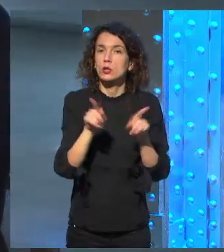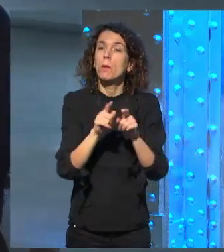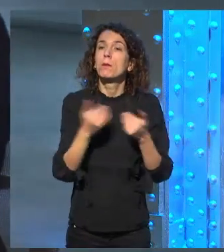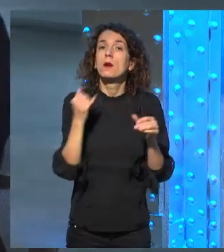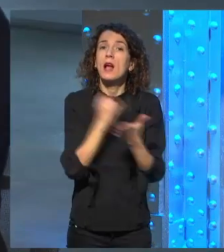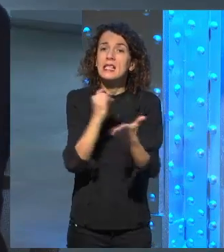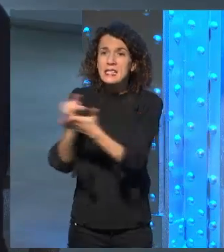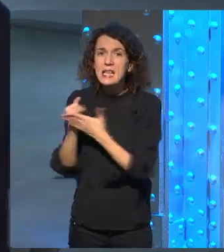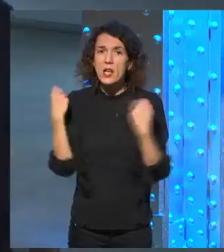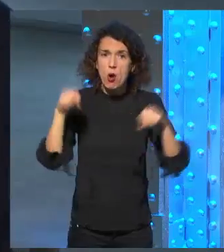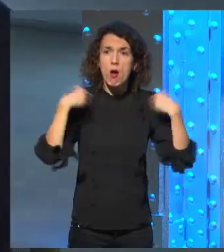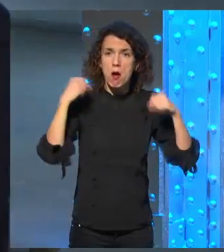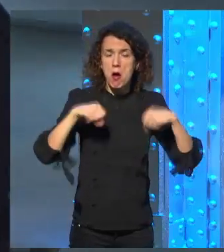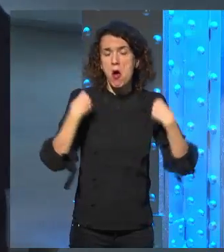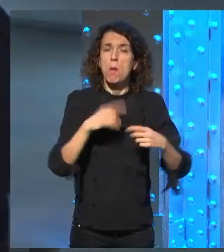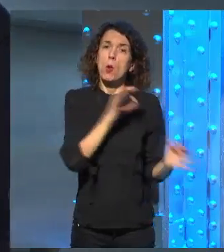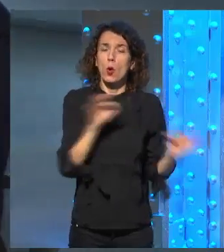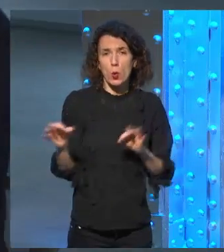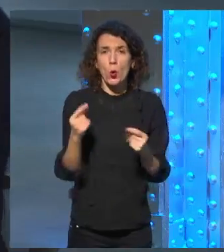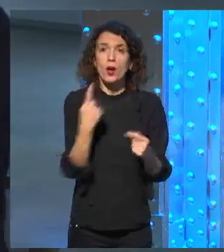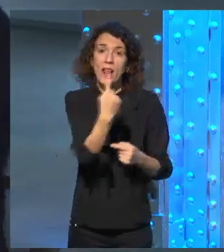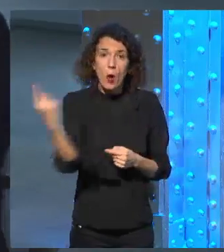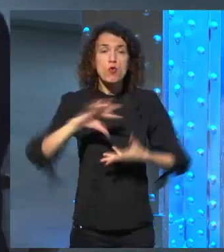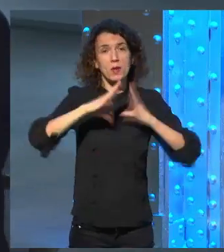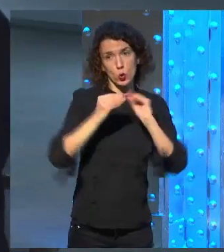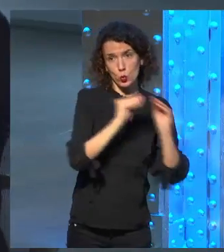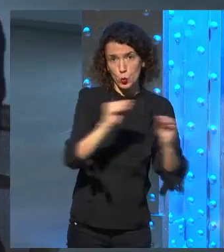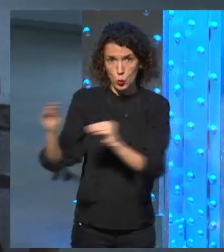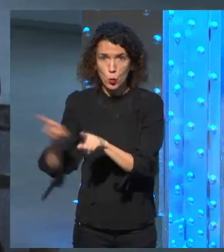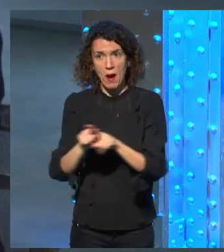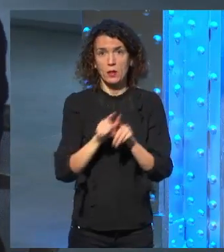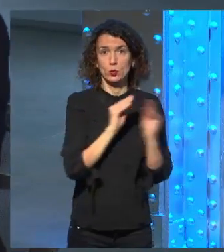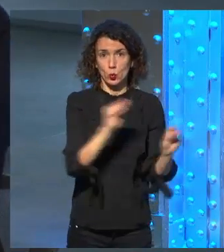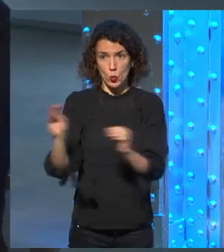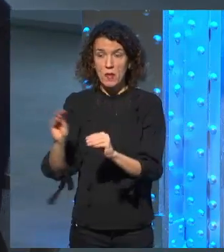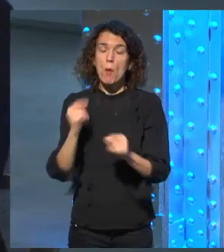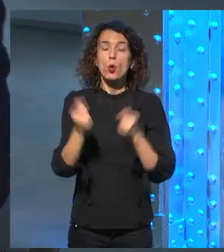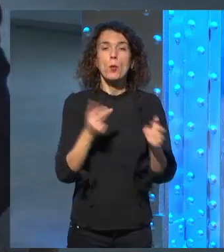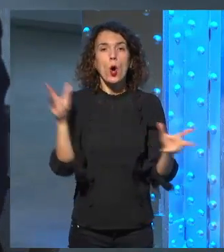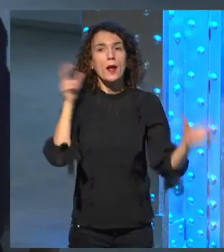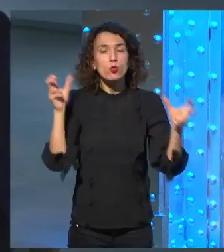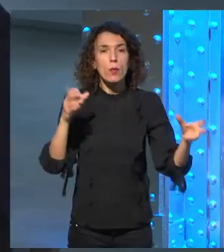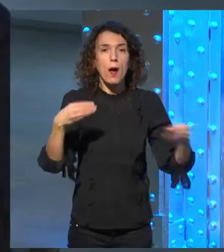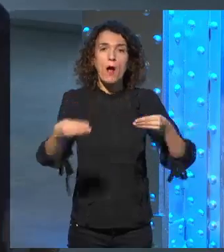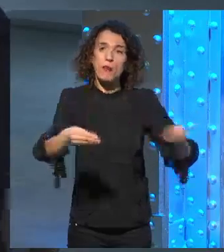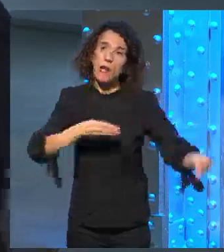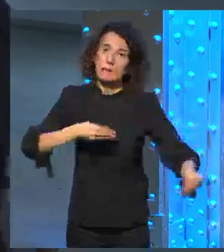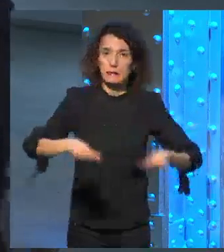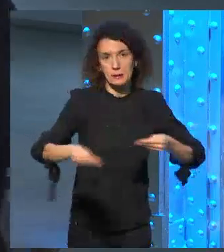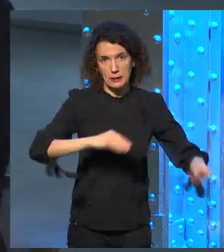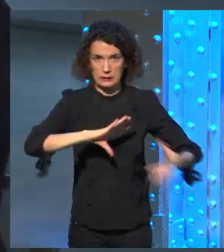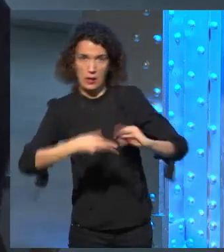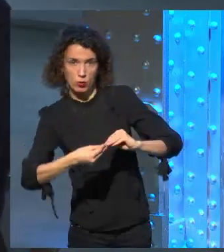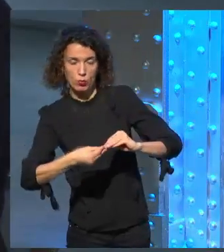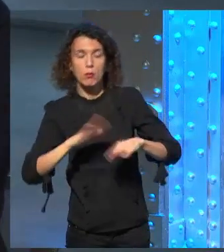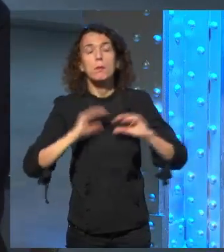vas acomodando todo eso, porque uno llega con su versión un poco más monolítica, más establecida, luego vas escuchando y te vas haciendo, ¿no? Es como, bueno,